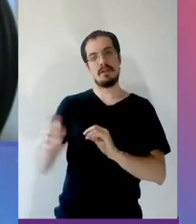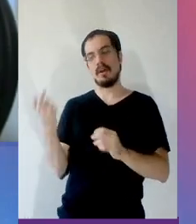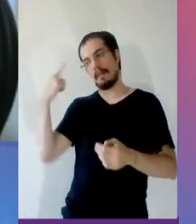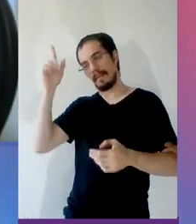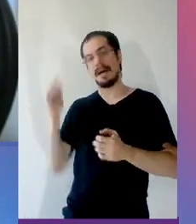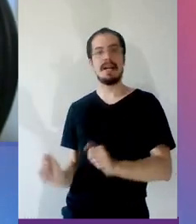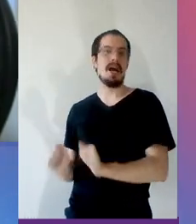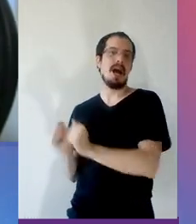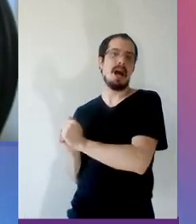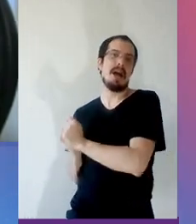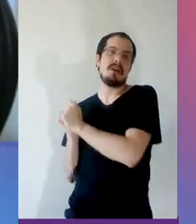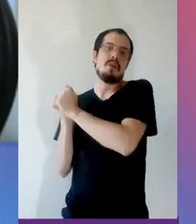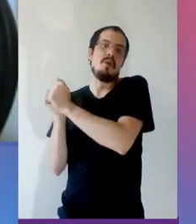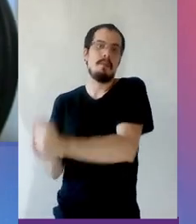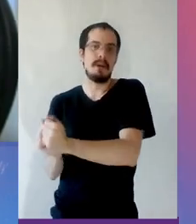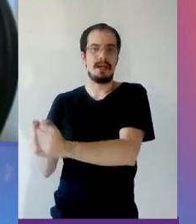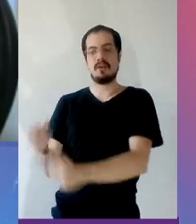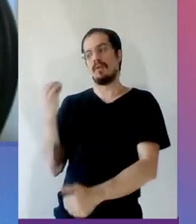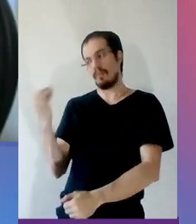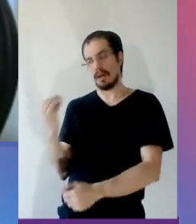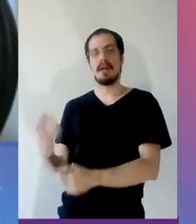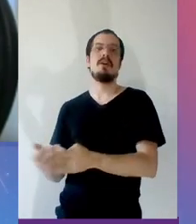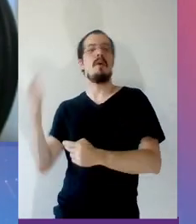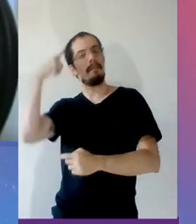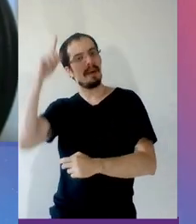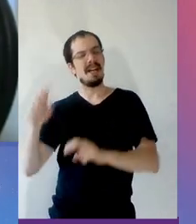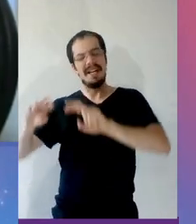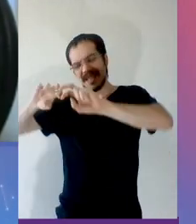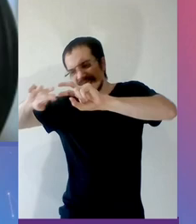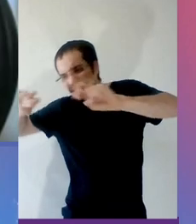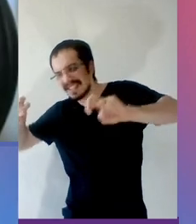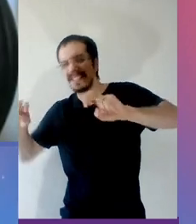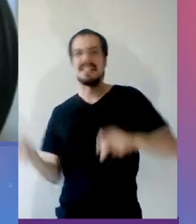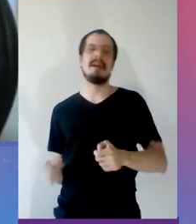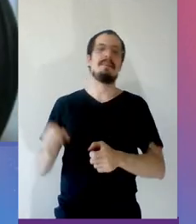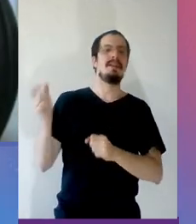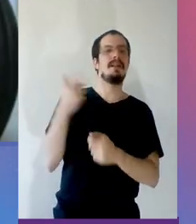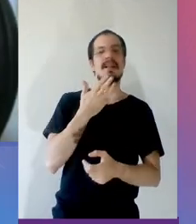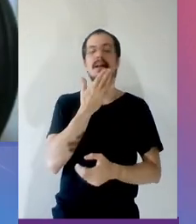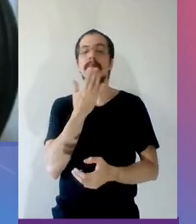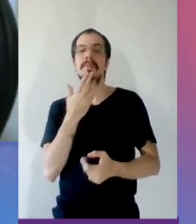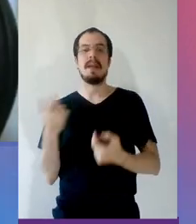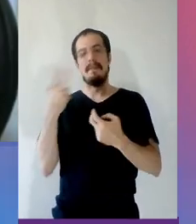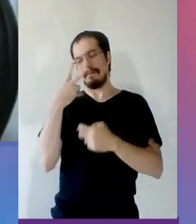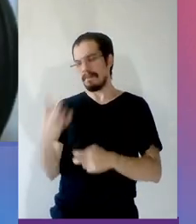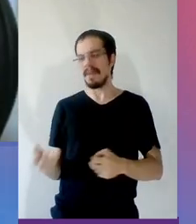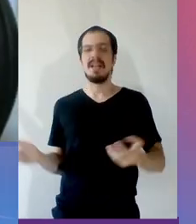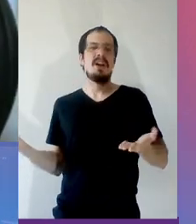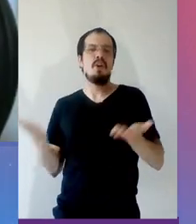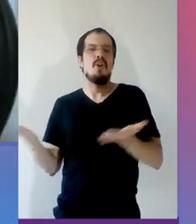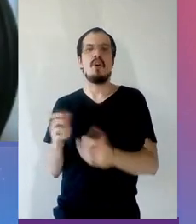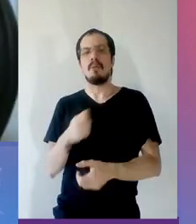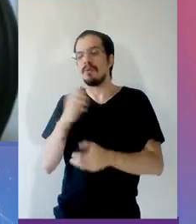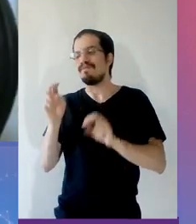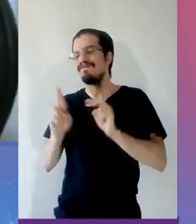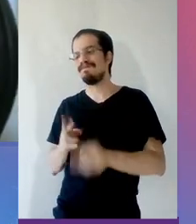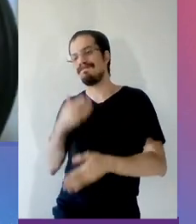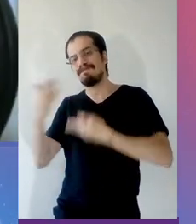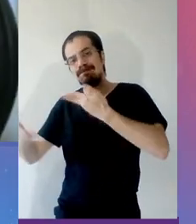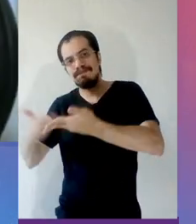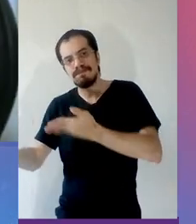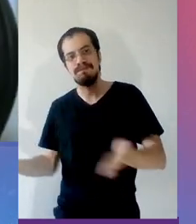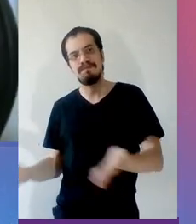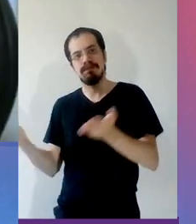el examen necesario, las recomendaciones necesarias, etc. Hoy día esas consultas se reducen a la mínima